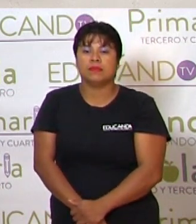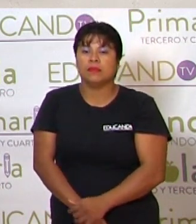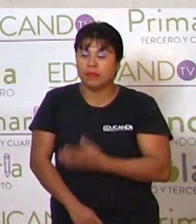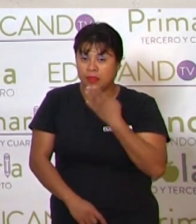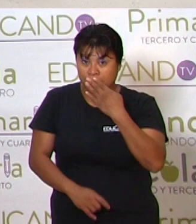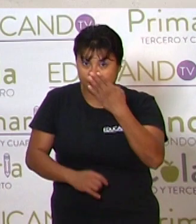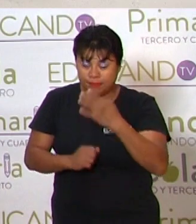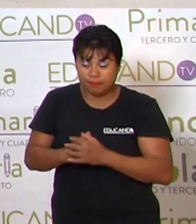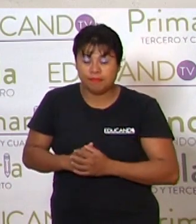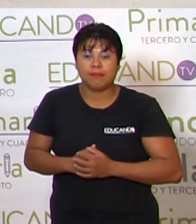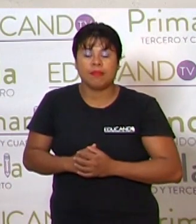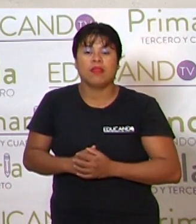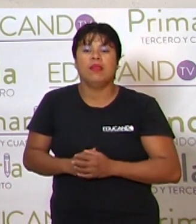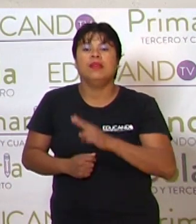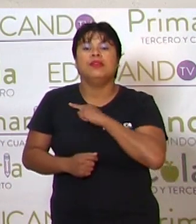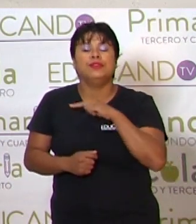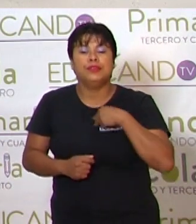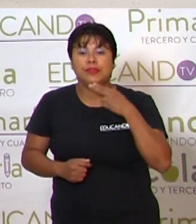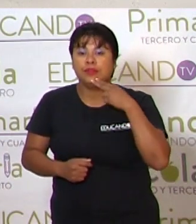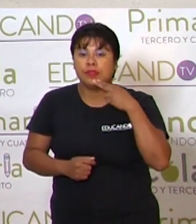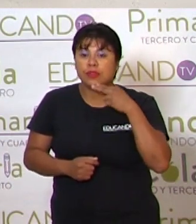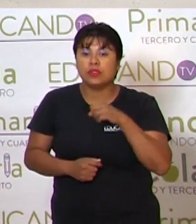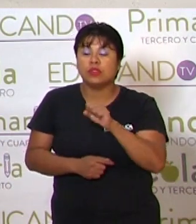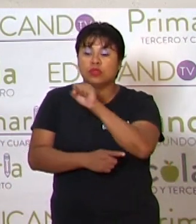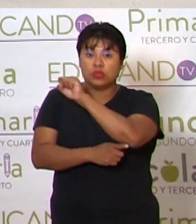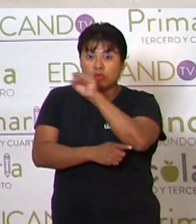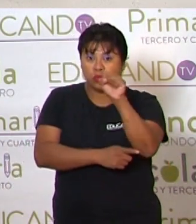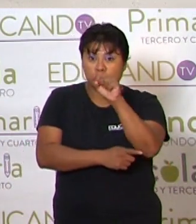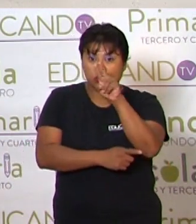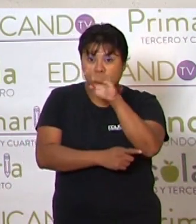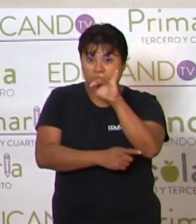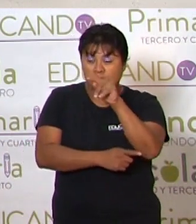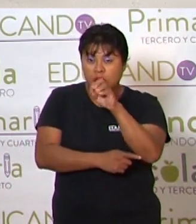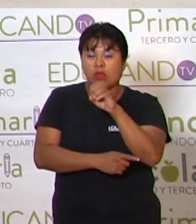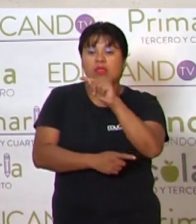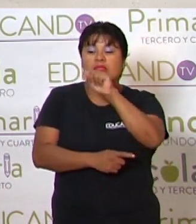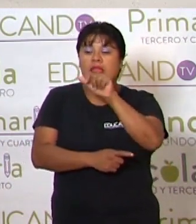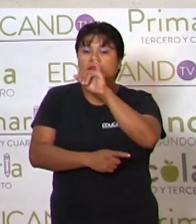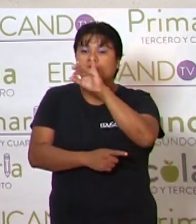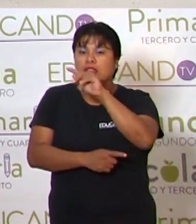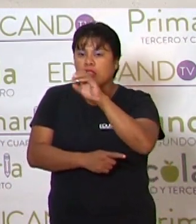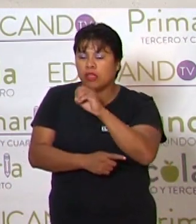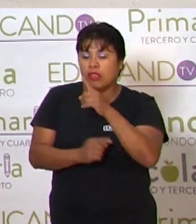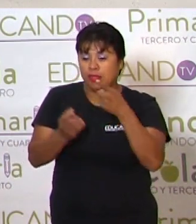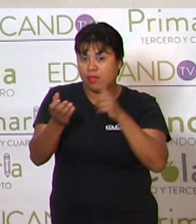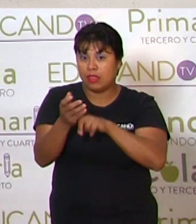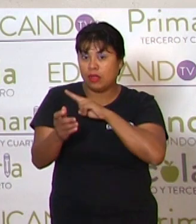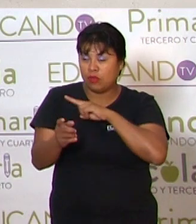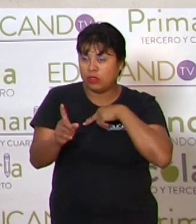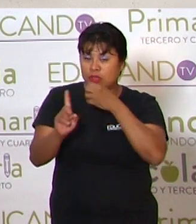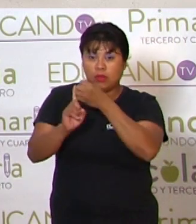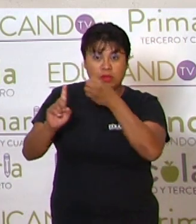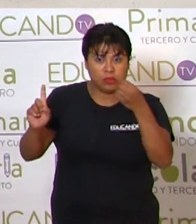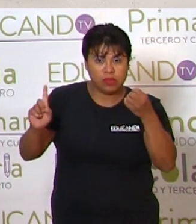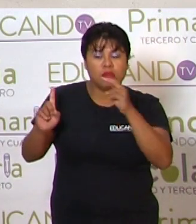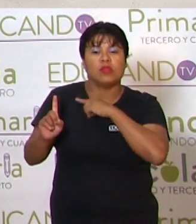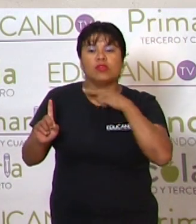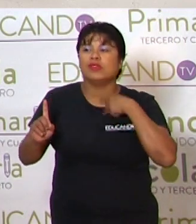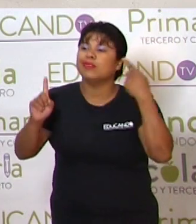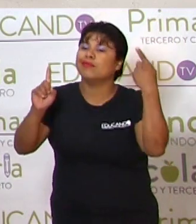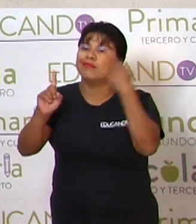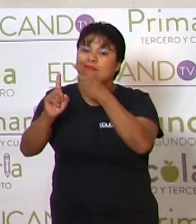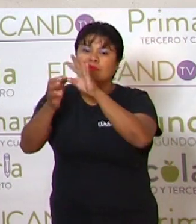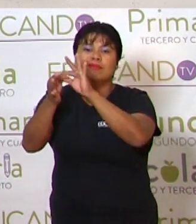¿Bien? Si utilizamos un sujeto tácito dentro de nuestra oración,